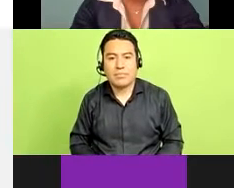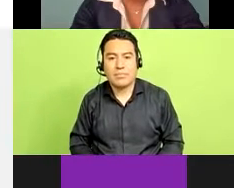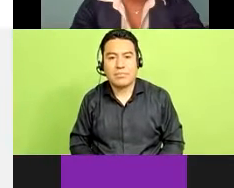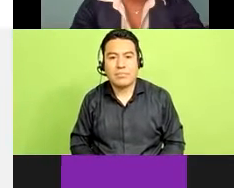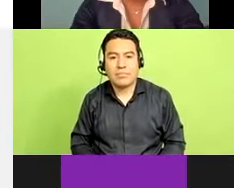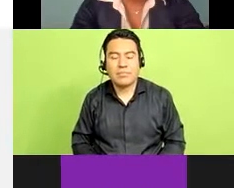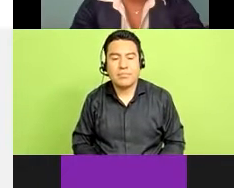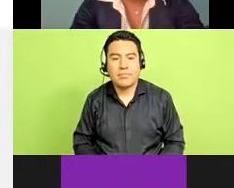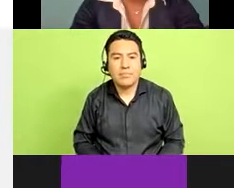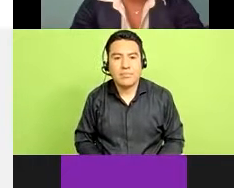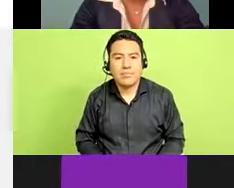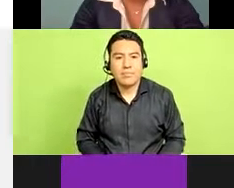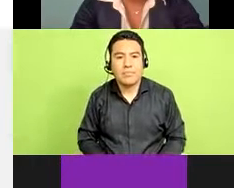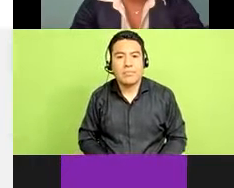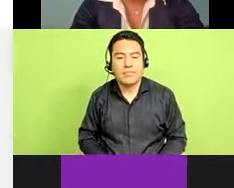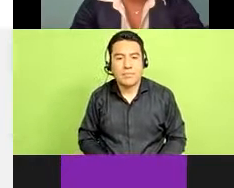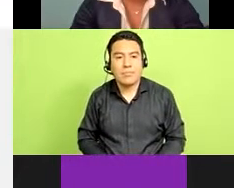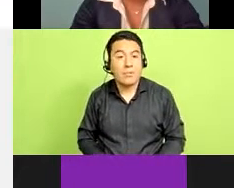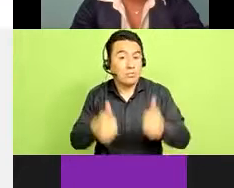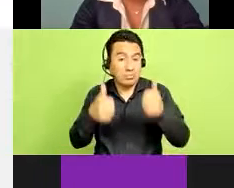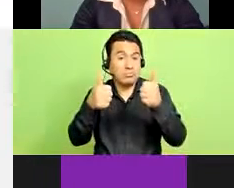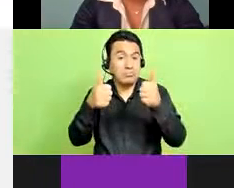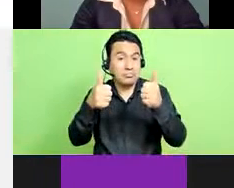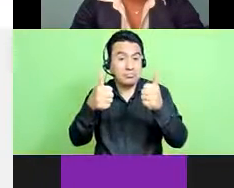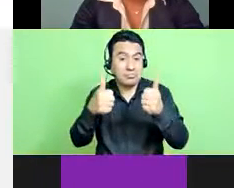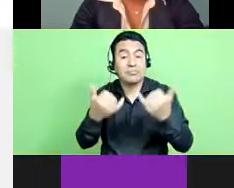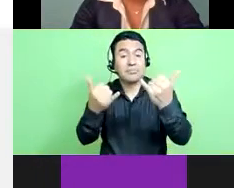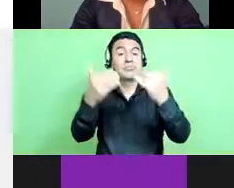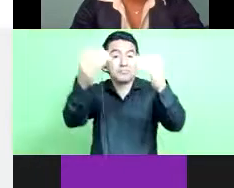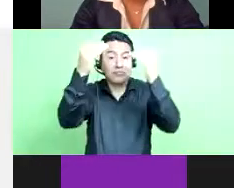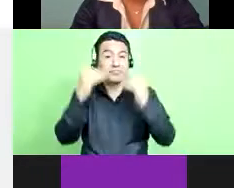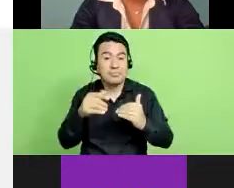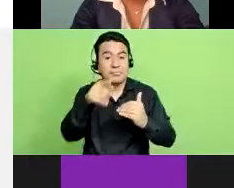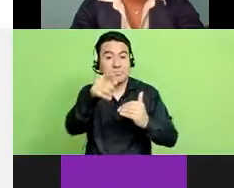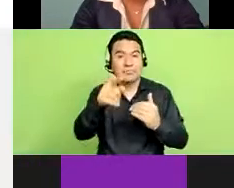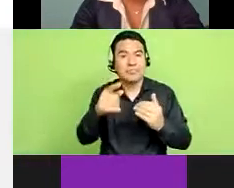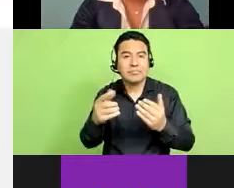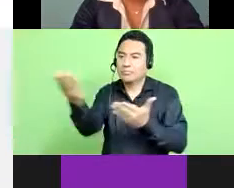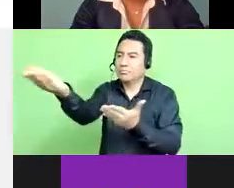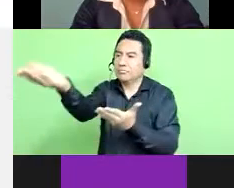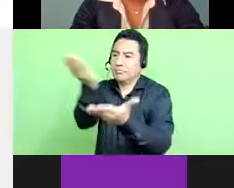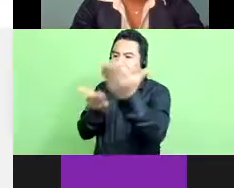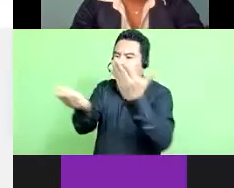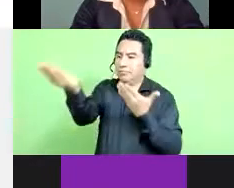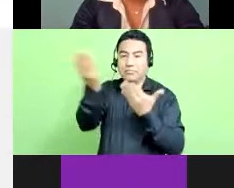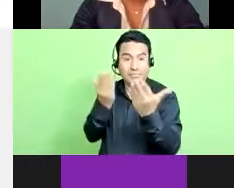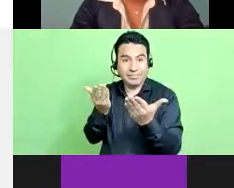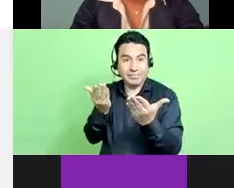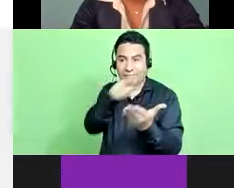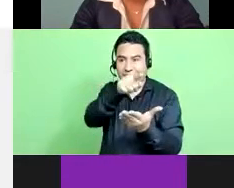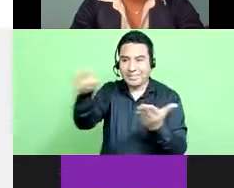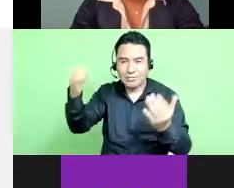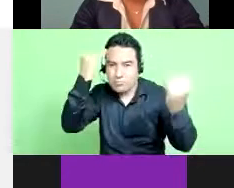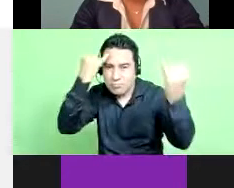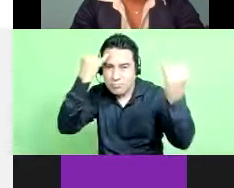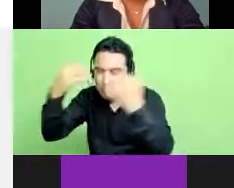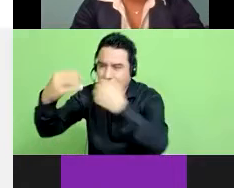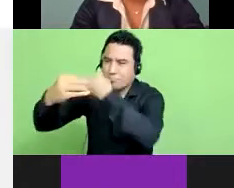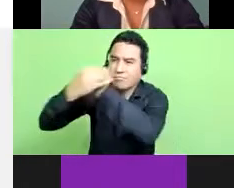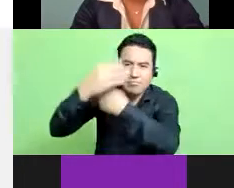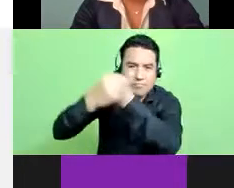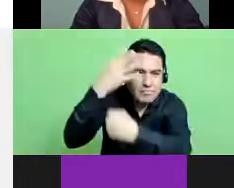muy bien en la etapa activa el objetivo de esta etapa es recoger evaluar los comentarios